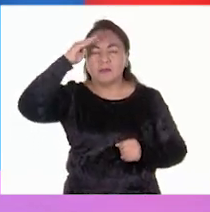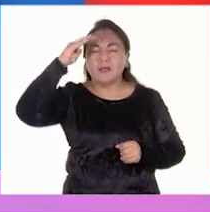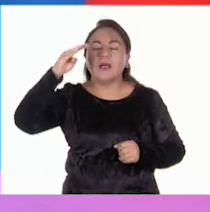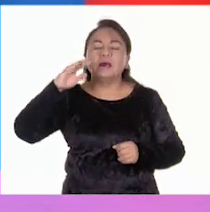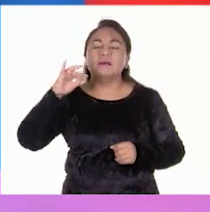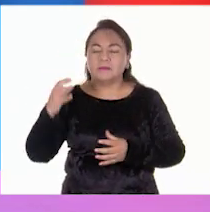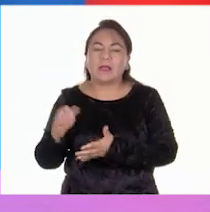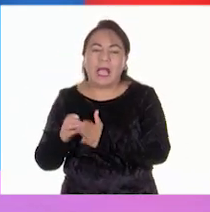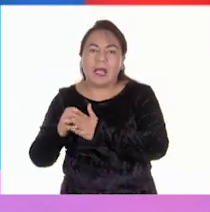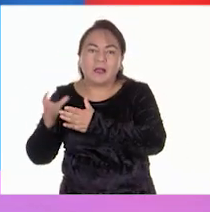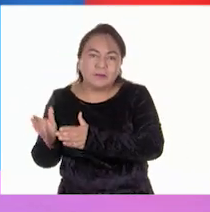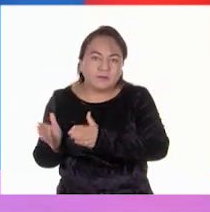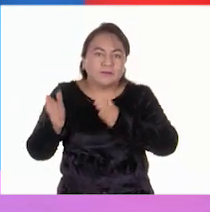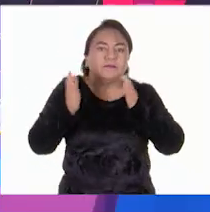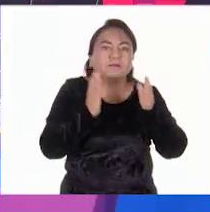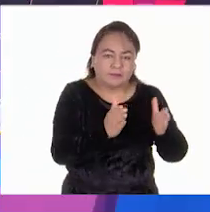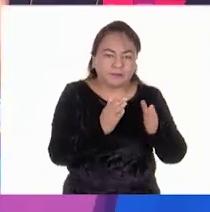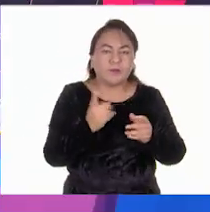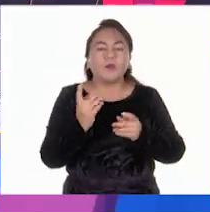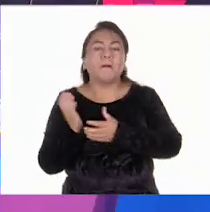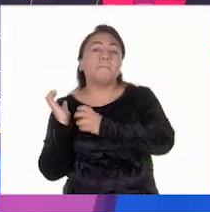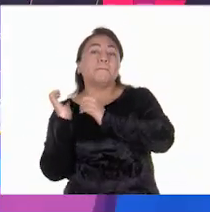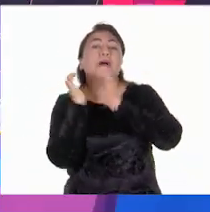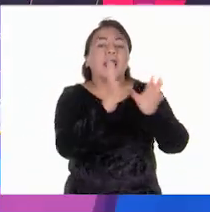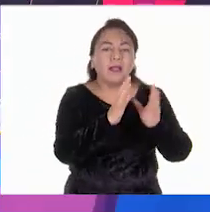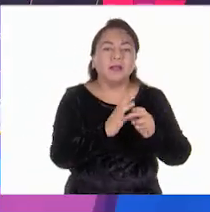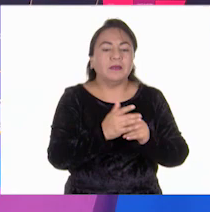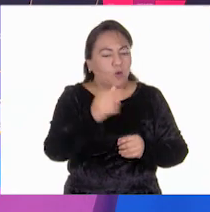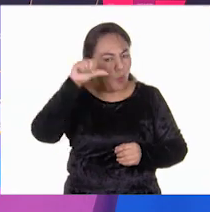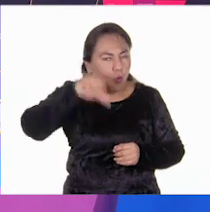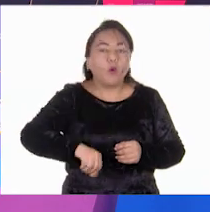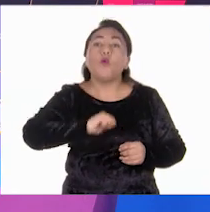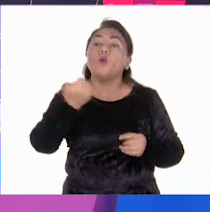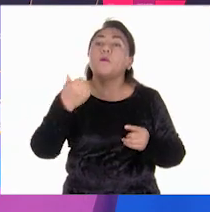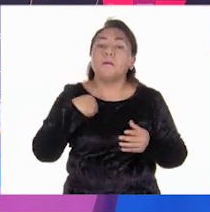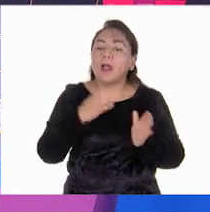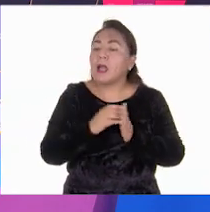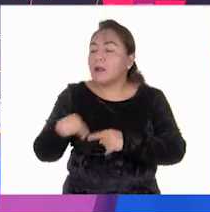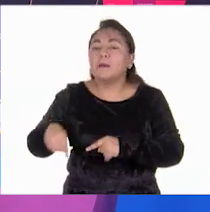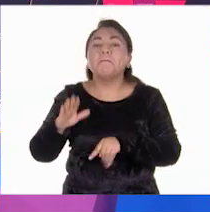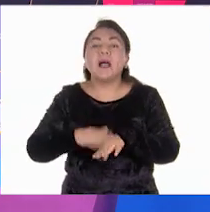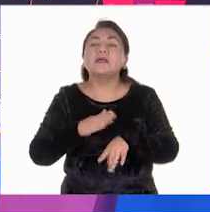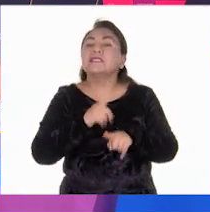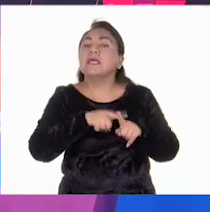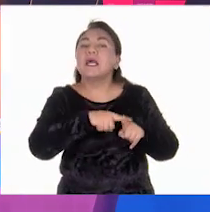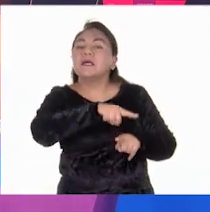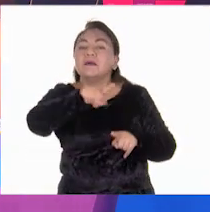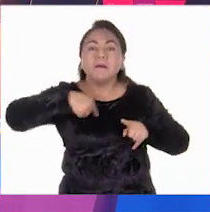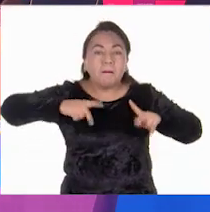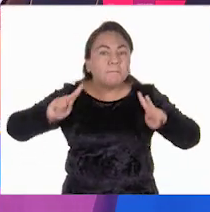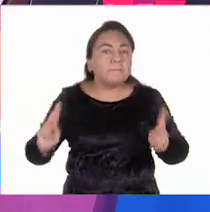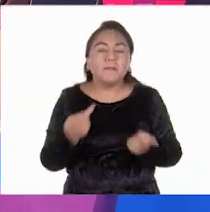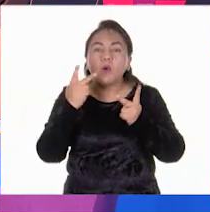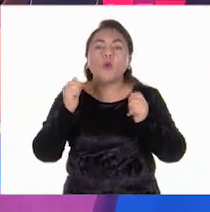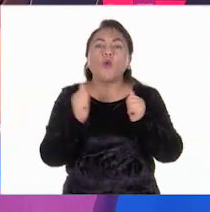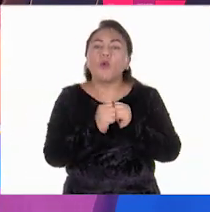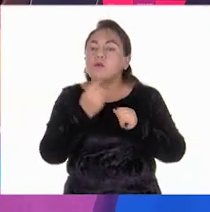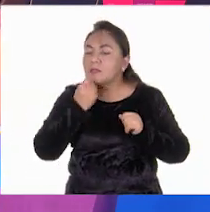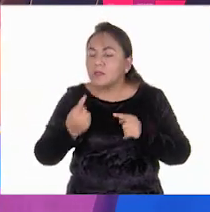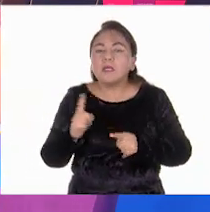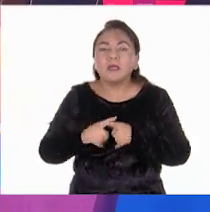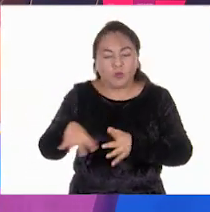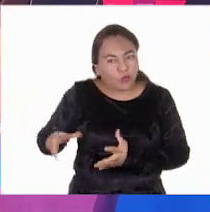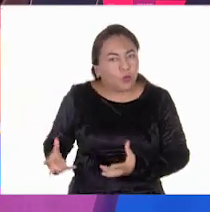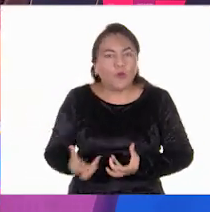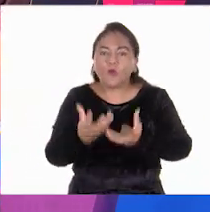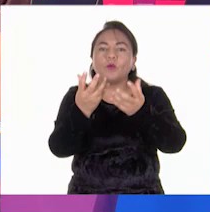una caja. Sale uno por allá. Lléveselo ya. Otro más, traigo otro más. Este se los voy a vender con todo y morrito. Llévese el